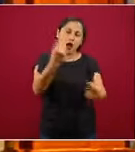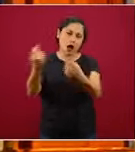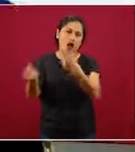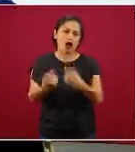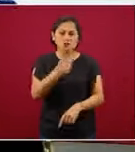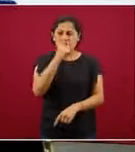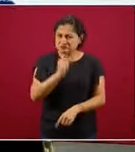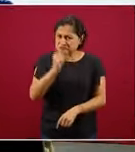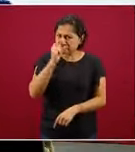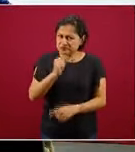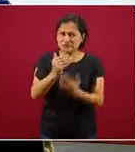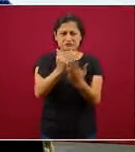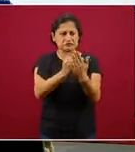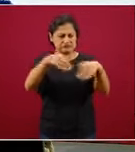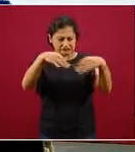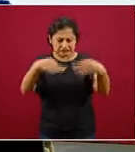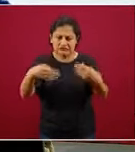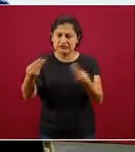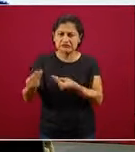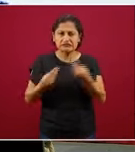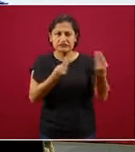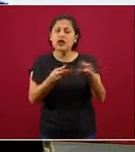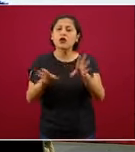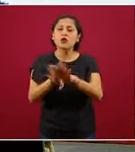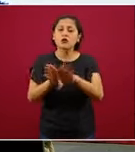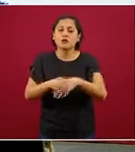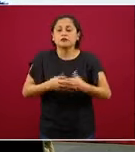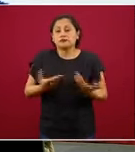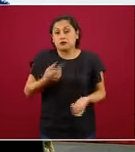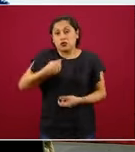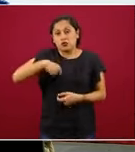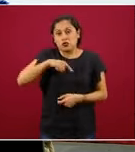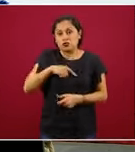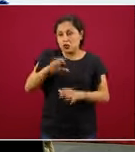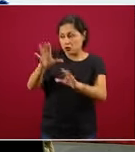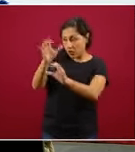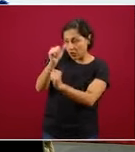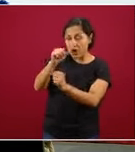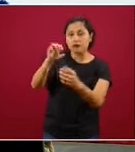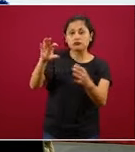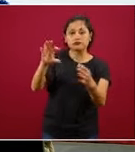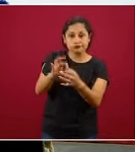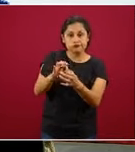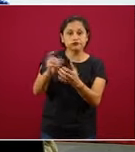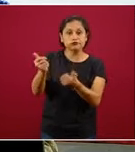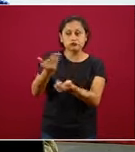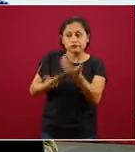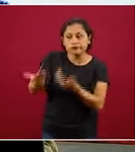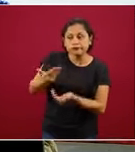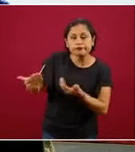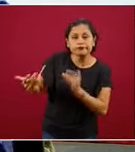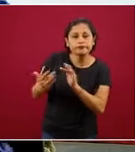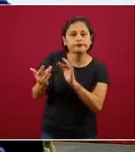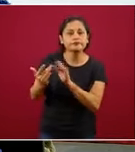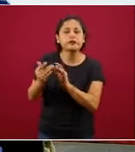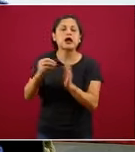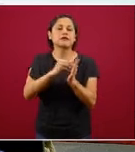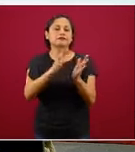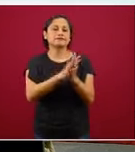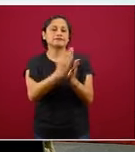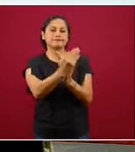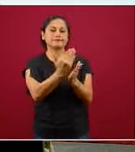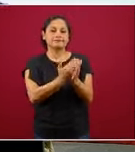no jalaba bien la referencia. Entonces, lo que hicimos es, a través de este convenio de colaboración y de intercambio de servicios, es establecer las reglas del